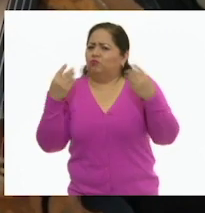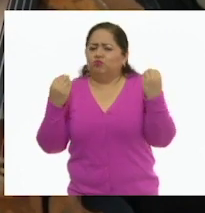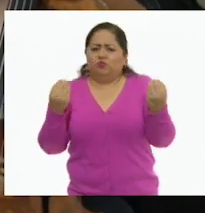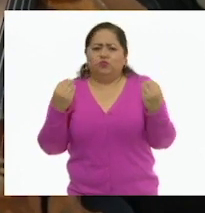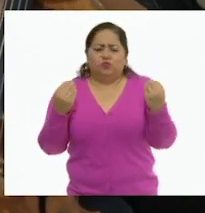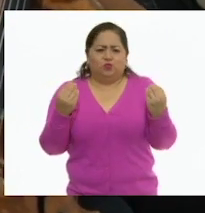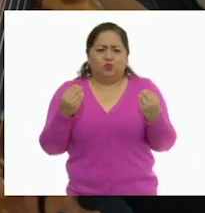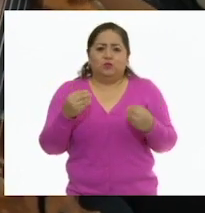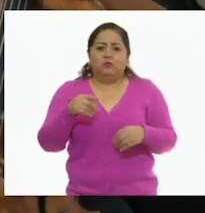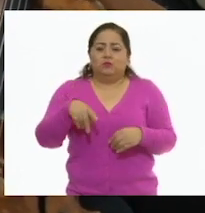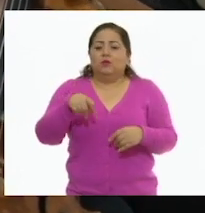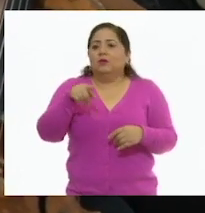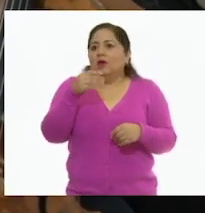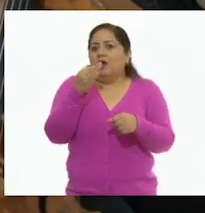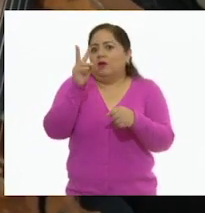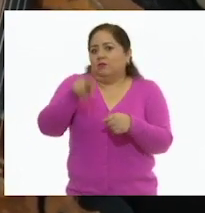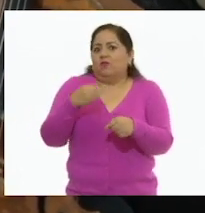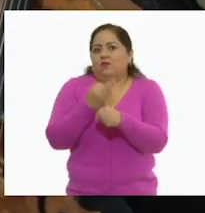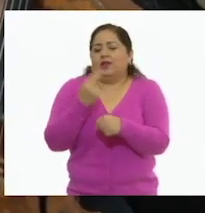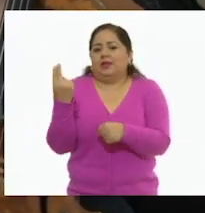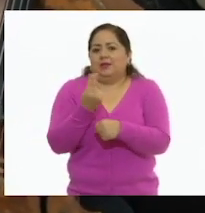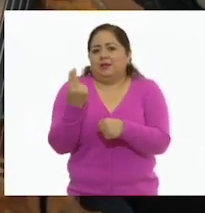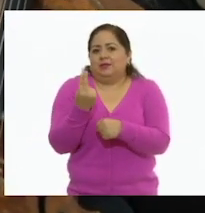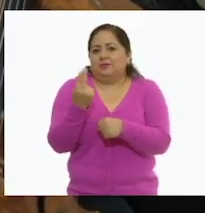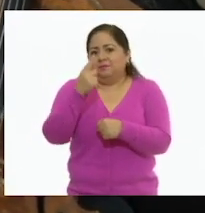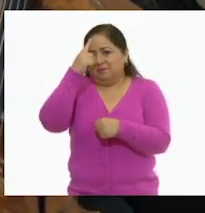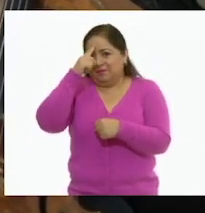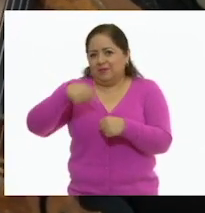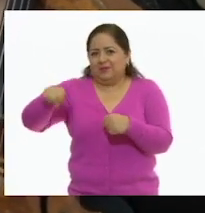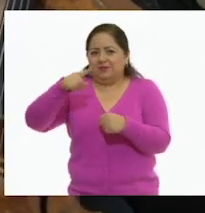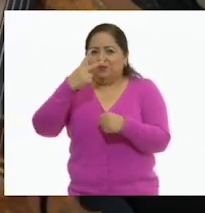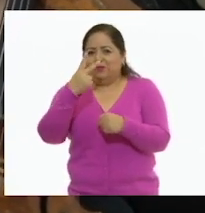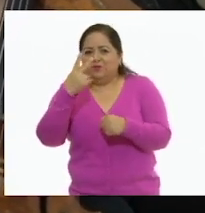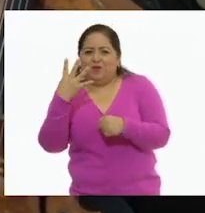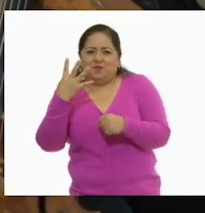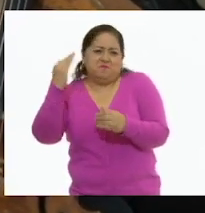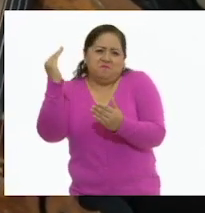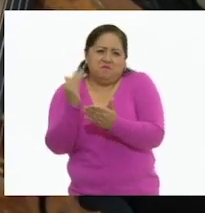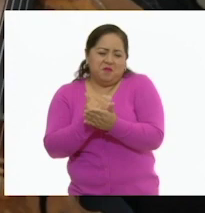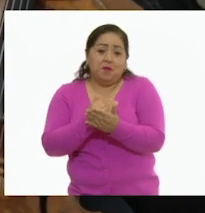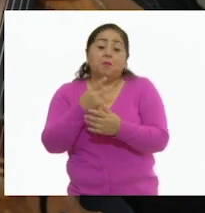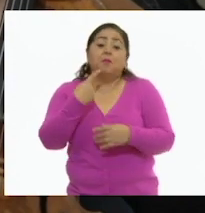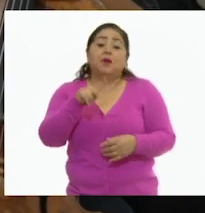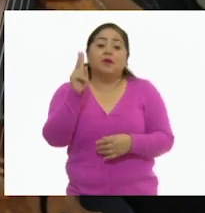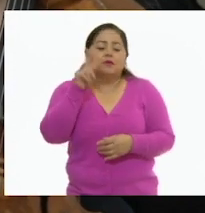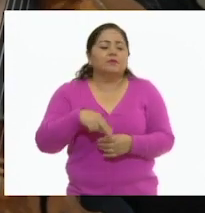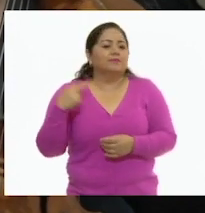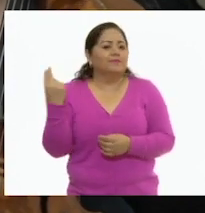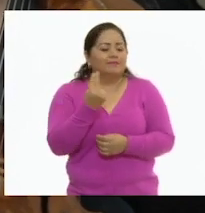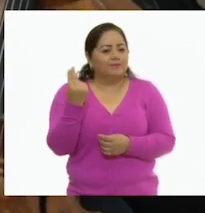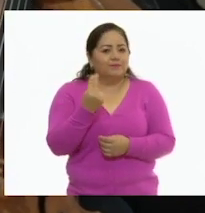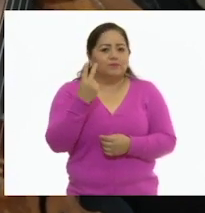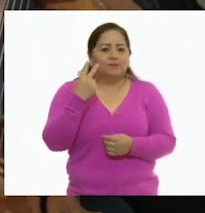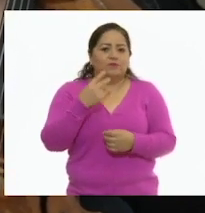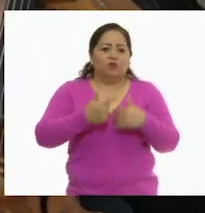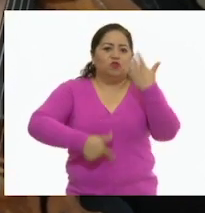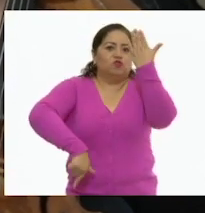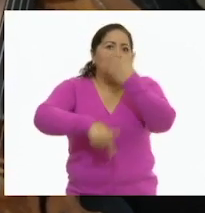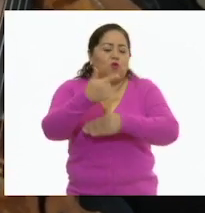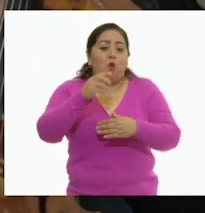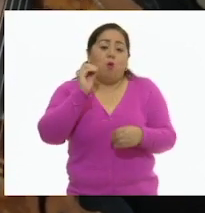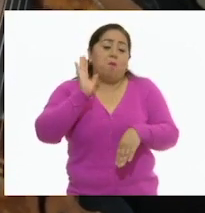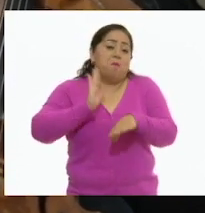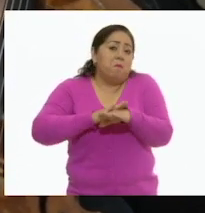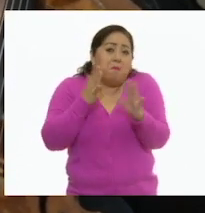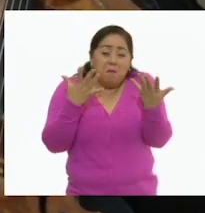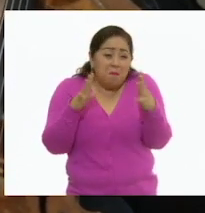no son como los alientos que se necesitan entre 2 y 4 instrumentos, sino que se necesitan 12, o más